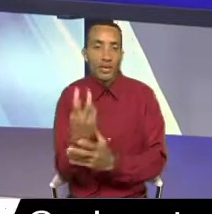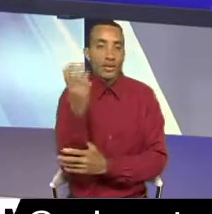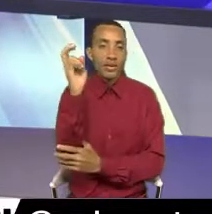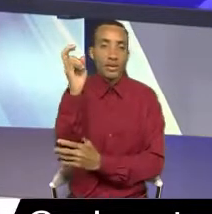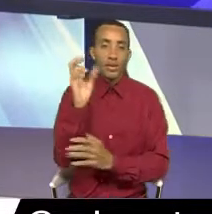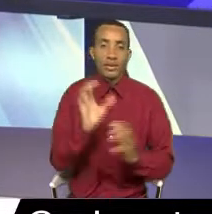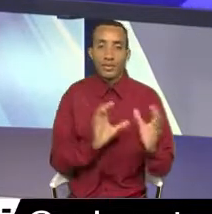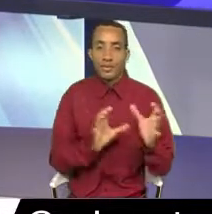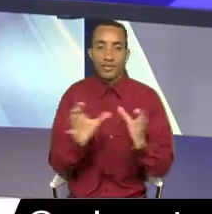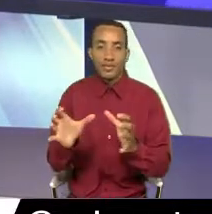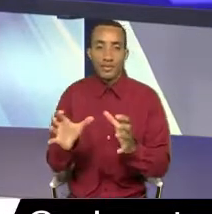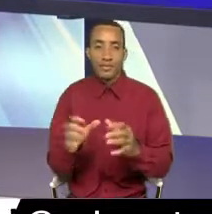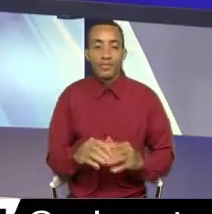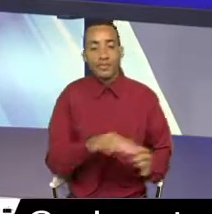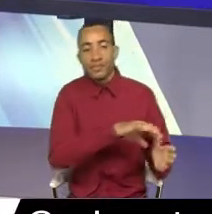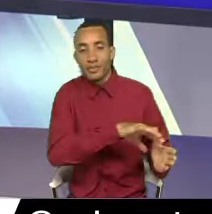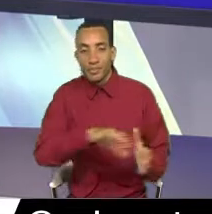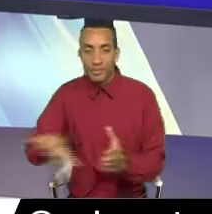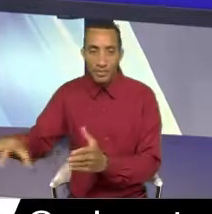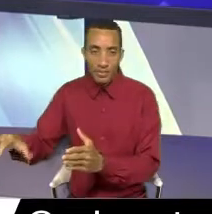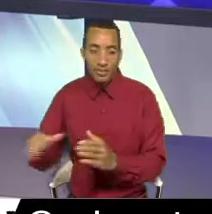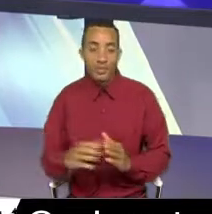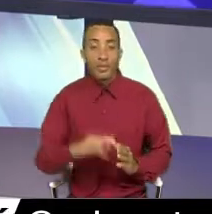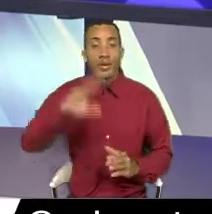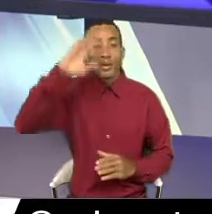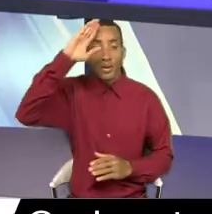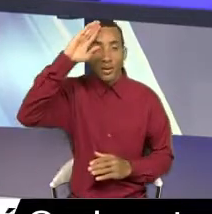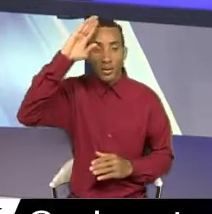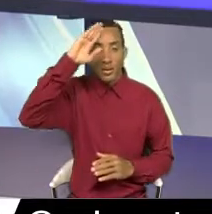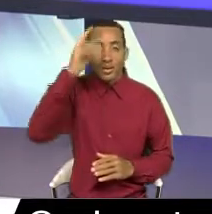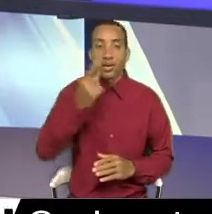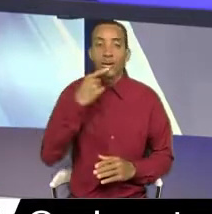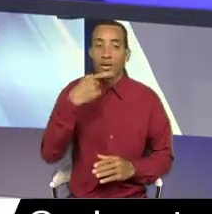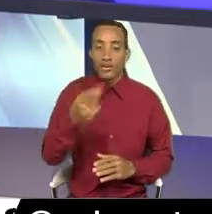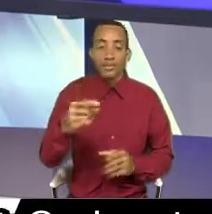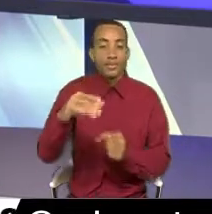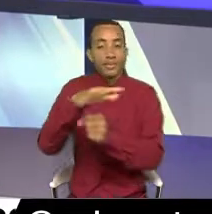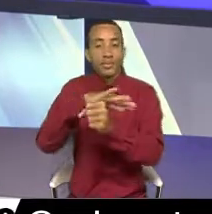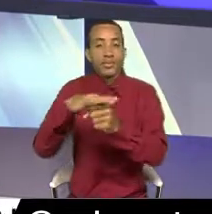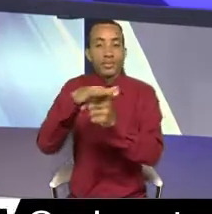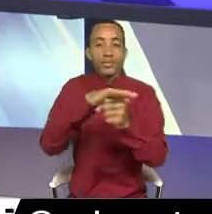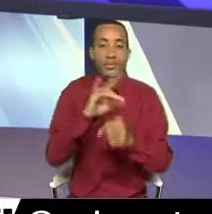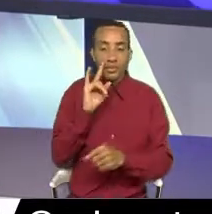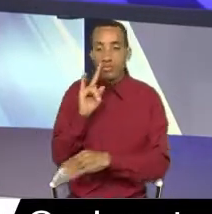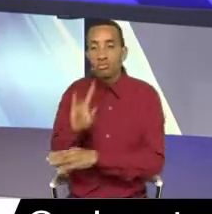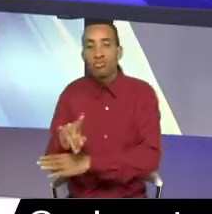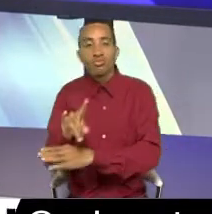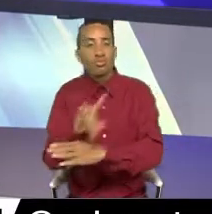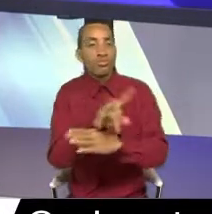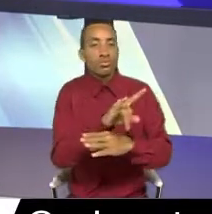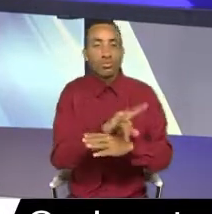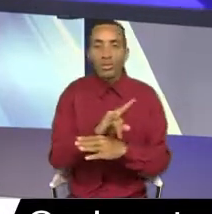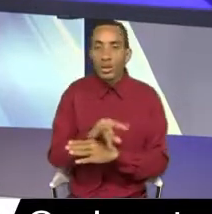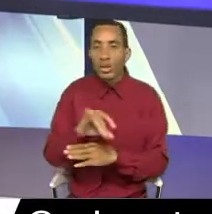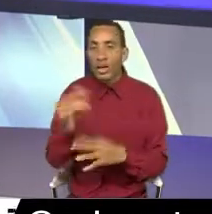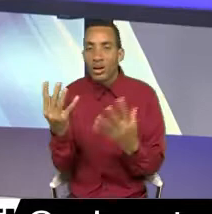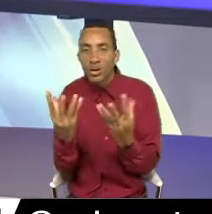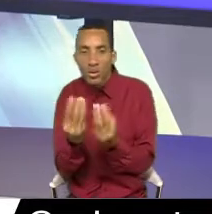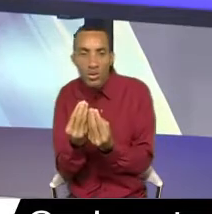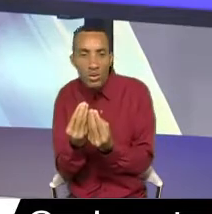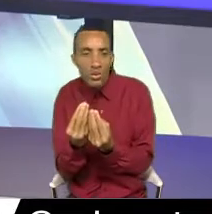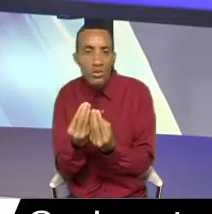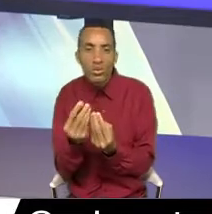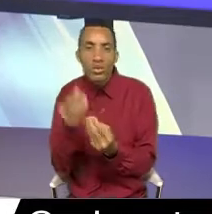De otra parte, la policía asegura que mantiene la seguridad en los barrios y que no conocen de amenazas por parte de grupos desconocidos a